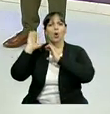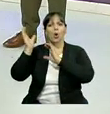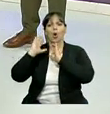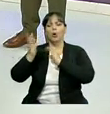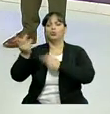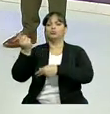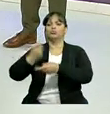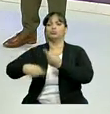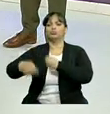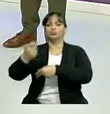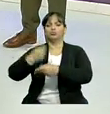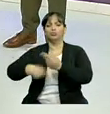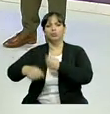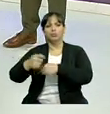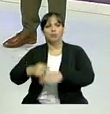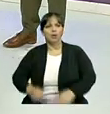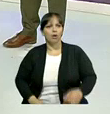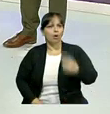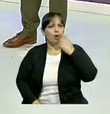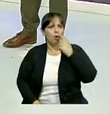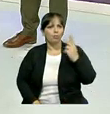al día 6